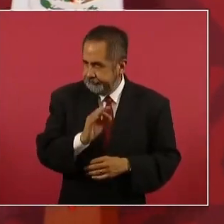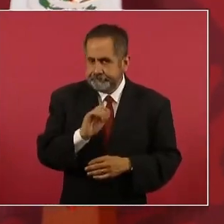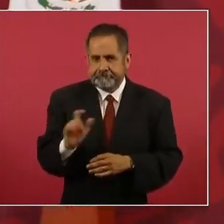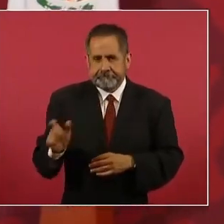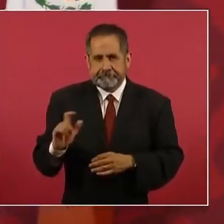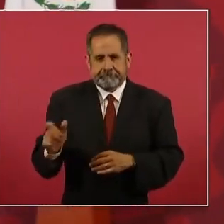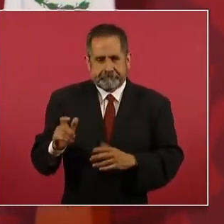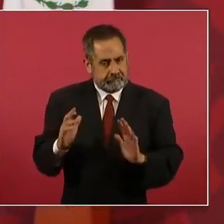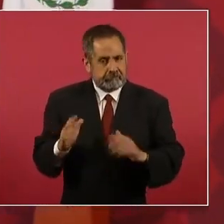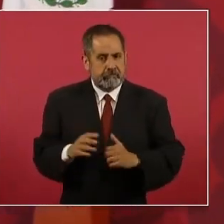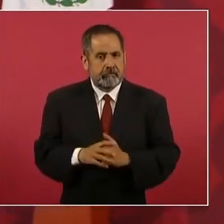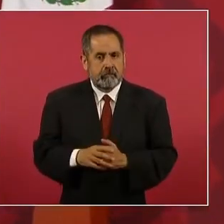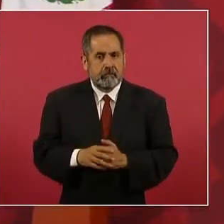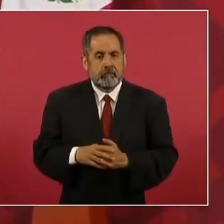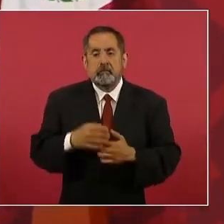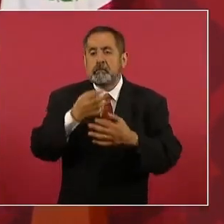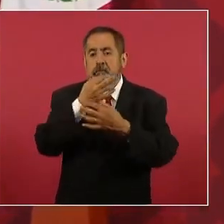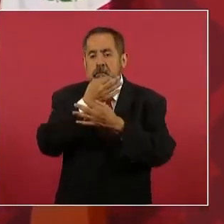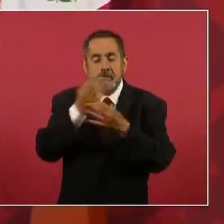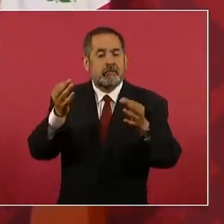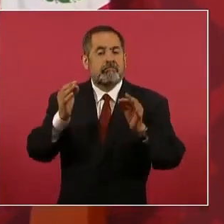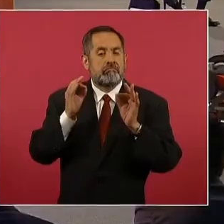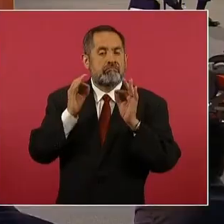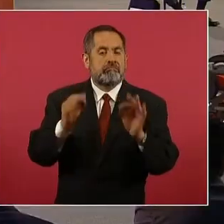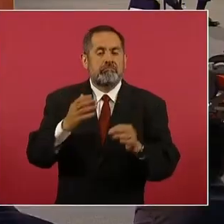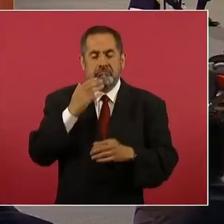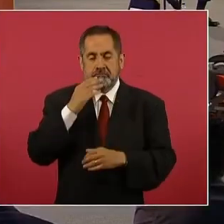Vamos a dar una buena noticia